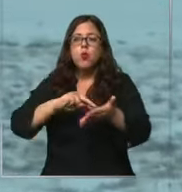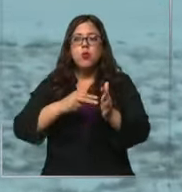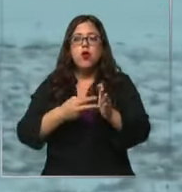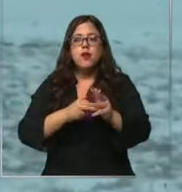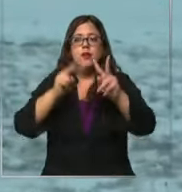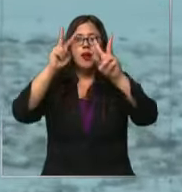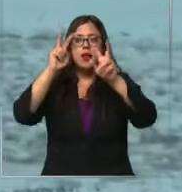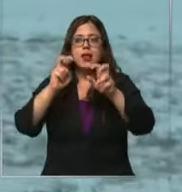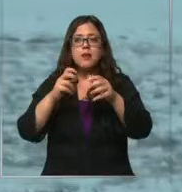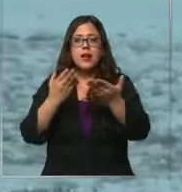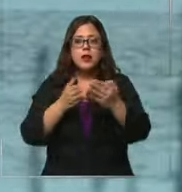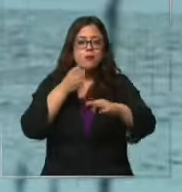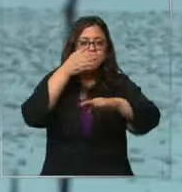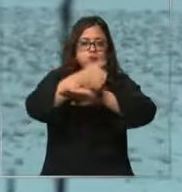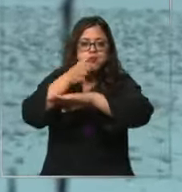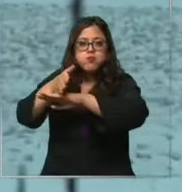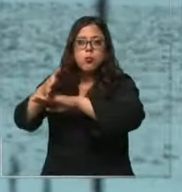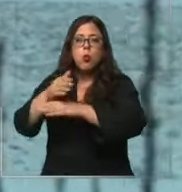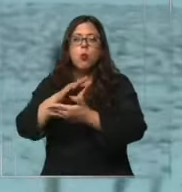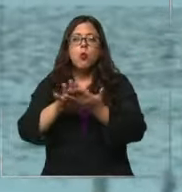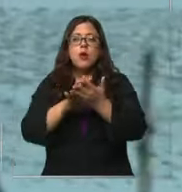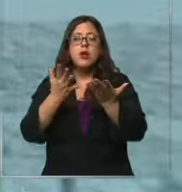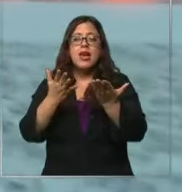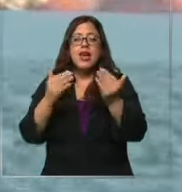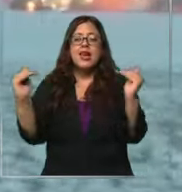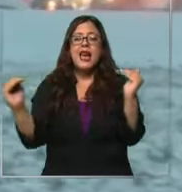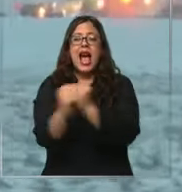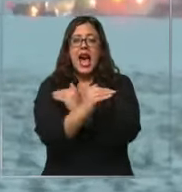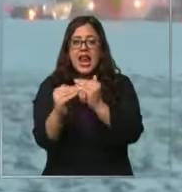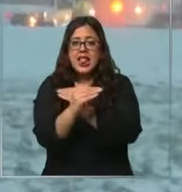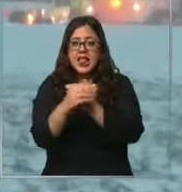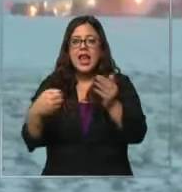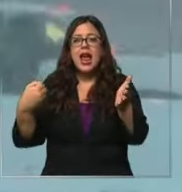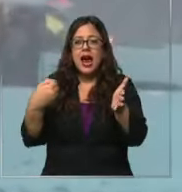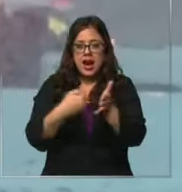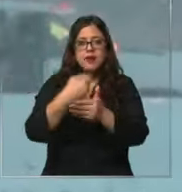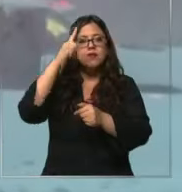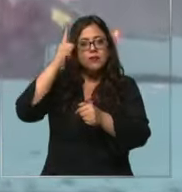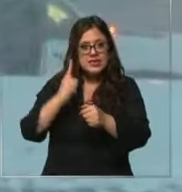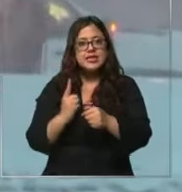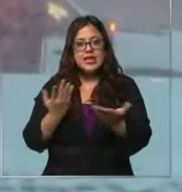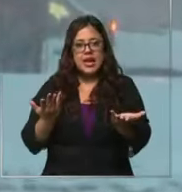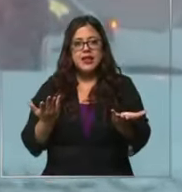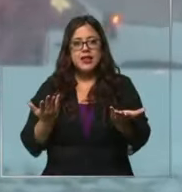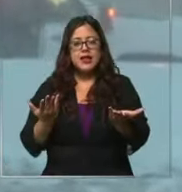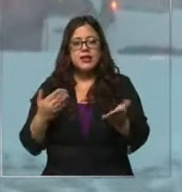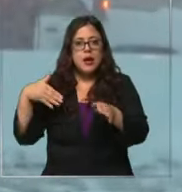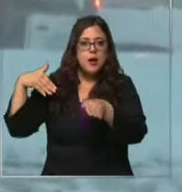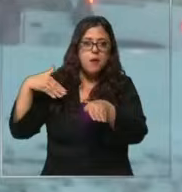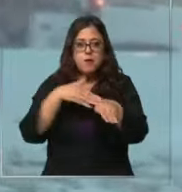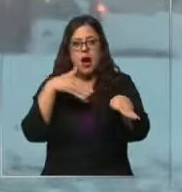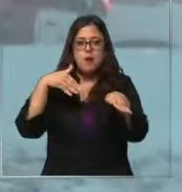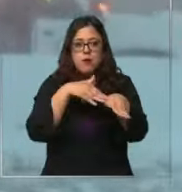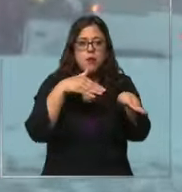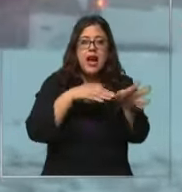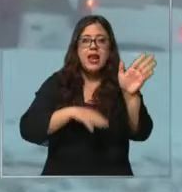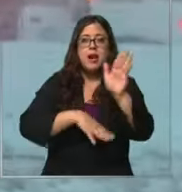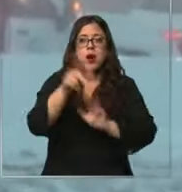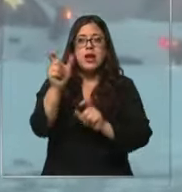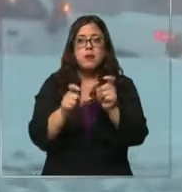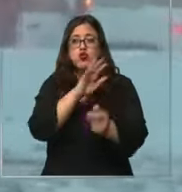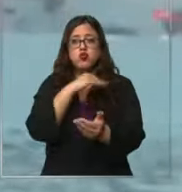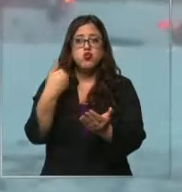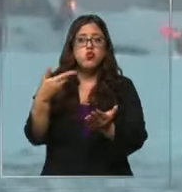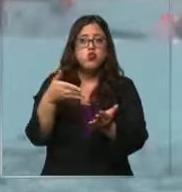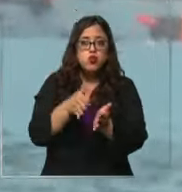con los desplazamientos, ya sea en carreteras, con varios accidentes de tránsito. Gran parte de las personas que han perdido